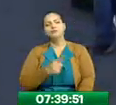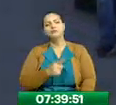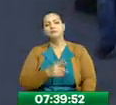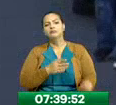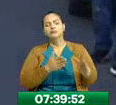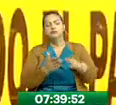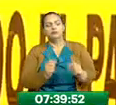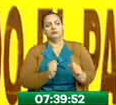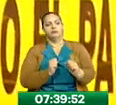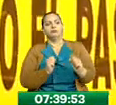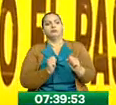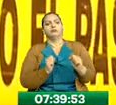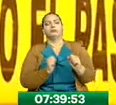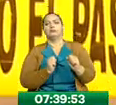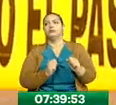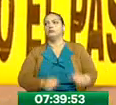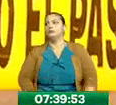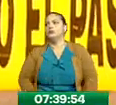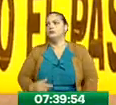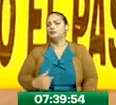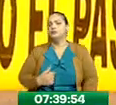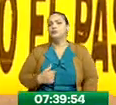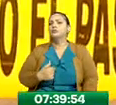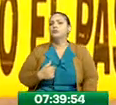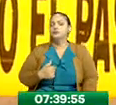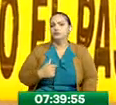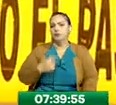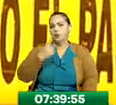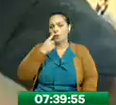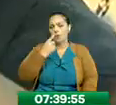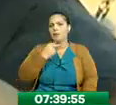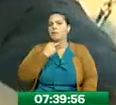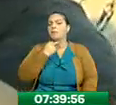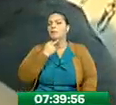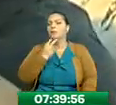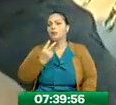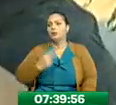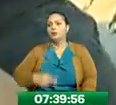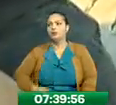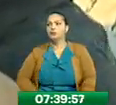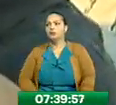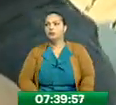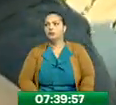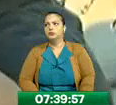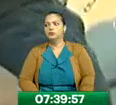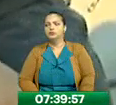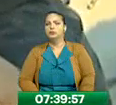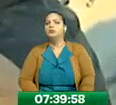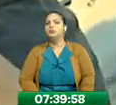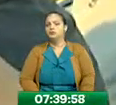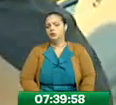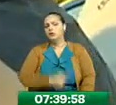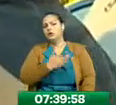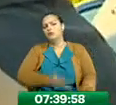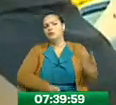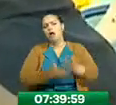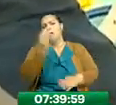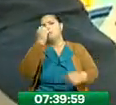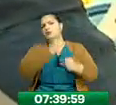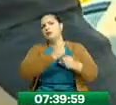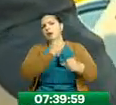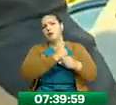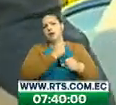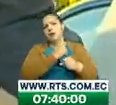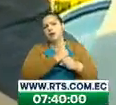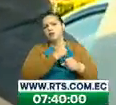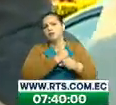estaría tan cerca. Estaba en la casa, hace como 2 horas estaba en la casa. ¿Y él dijo que iba a salir a la hora? Claro, salía todos los días. ¿Dónde vivía el